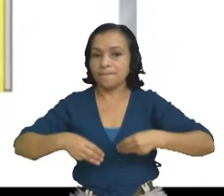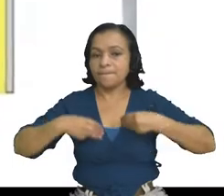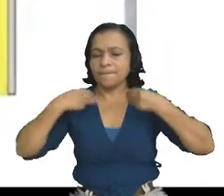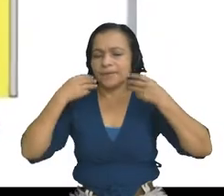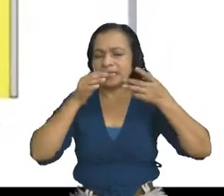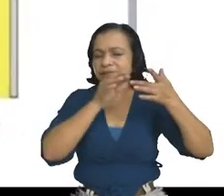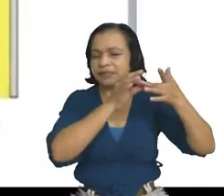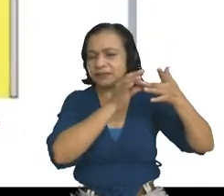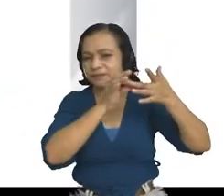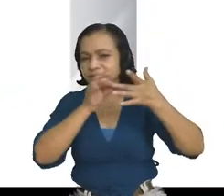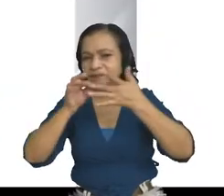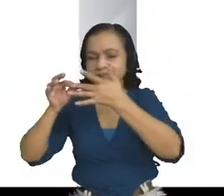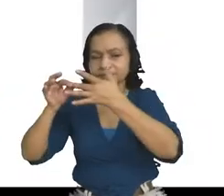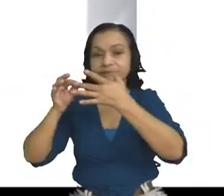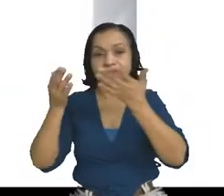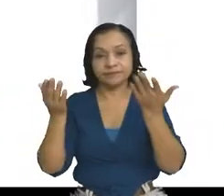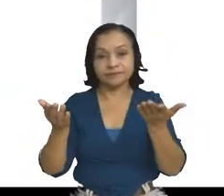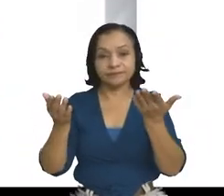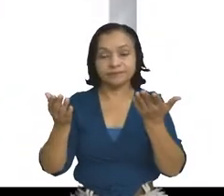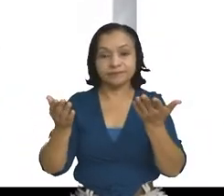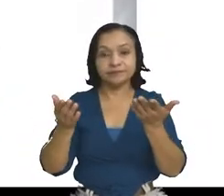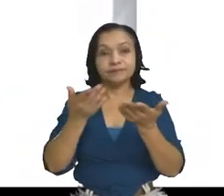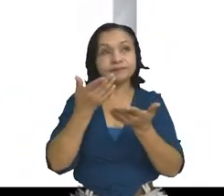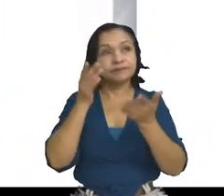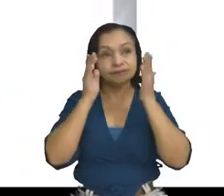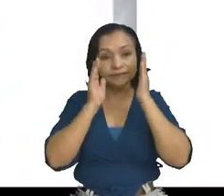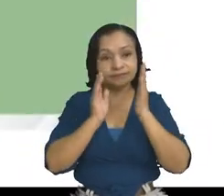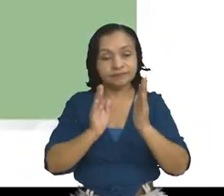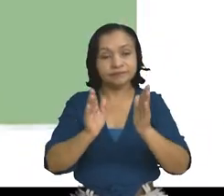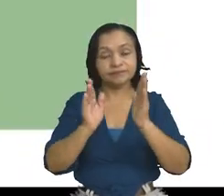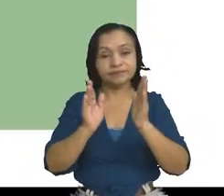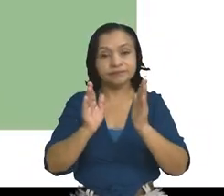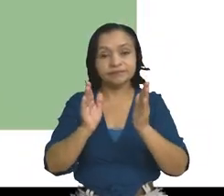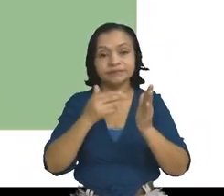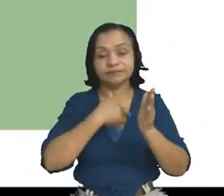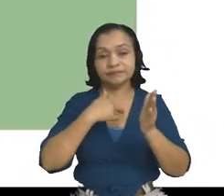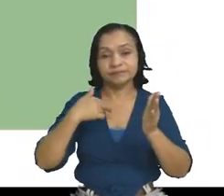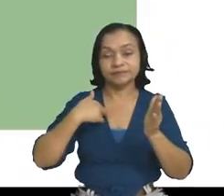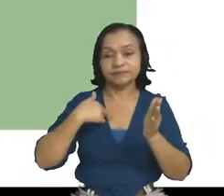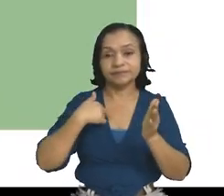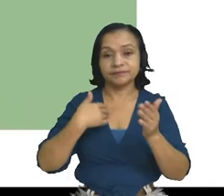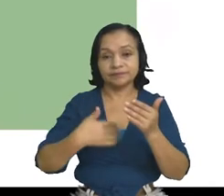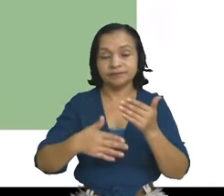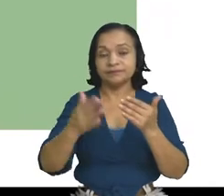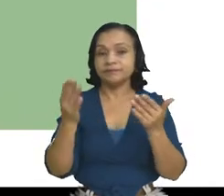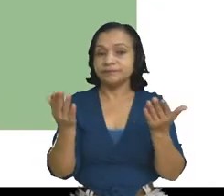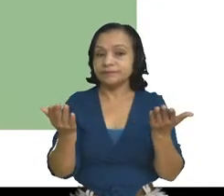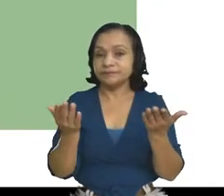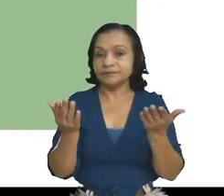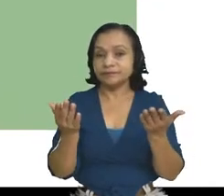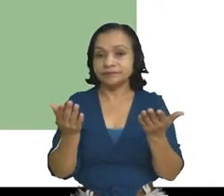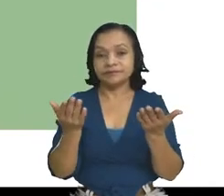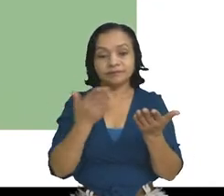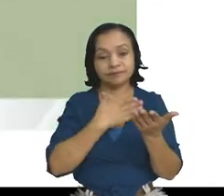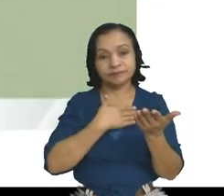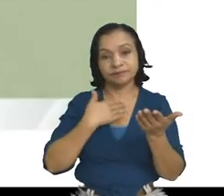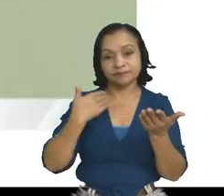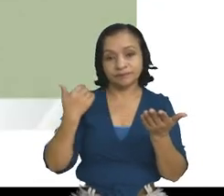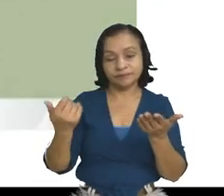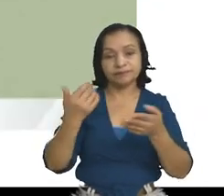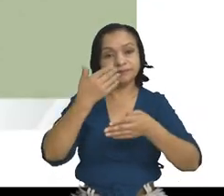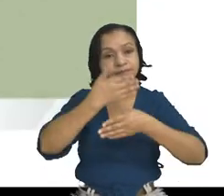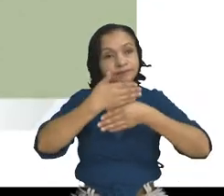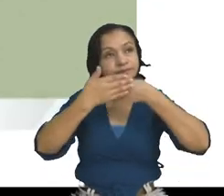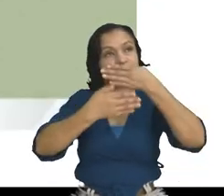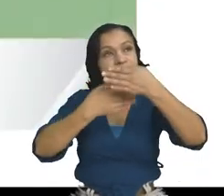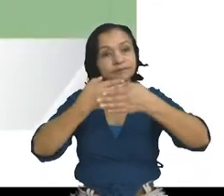última etapa, ¿no?, de atención, claro, claro. En este tipo de atenciones que se van a realizar. Entonces, no solamente es la mejora de infraestructura, es